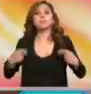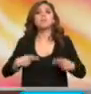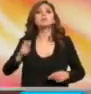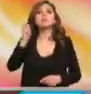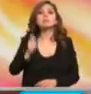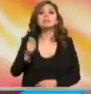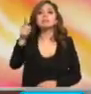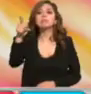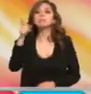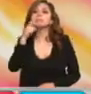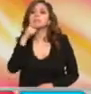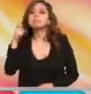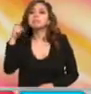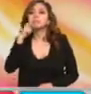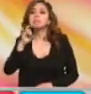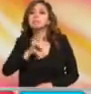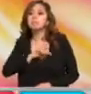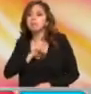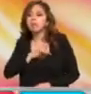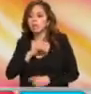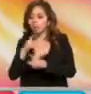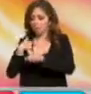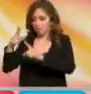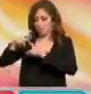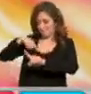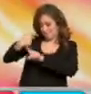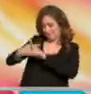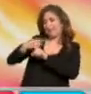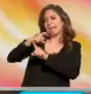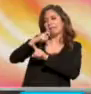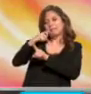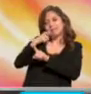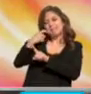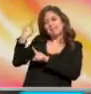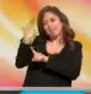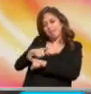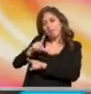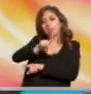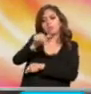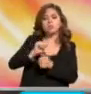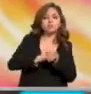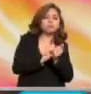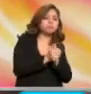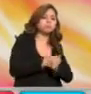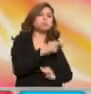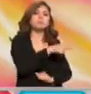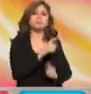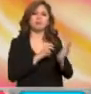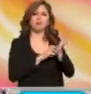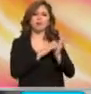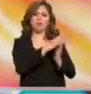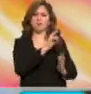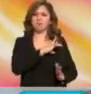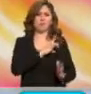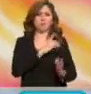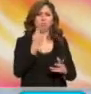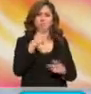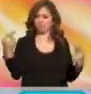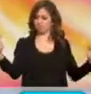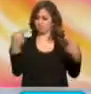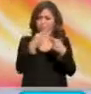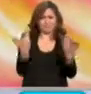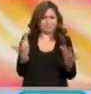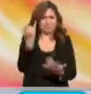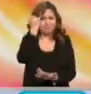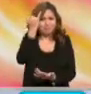una fobia a las arañas. Y decías que tiene que ver. claro. Y entonces ya en psicoterapia y hipnoterapia, por ejemplo, que es muy bueno